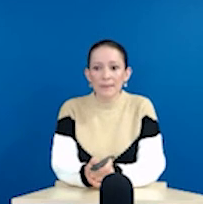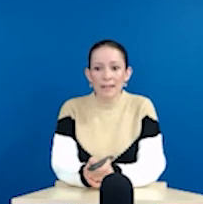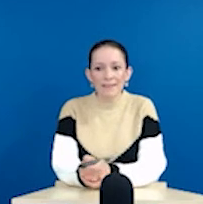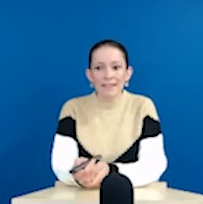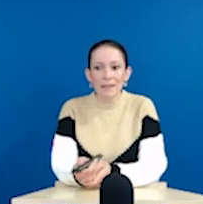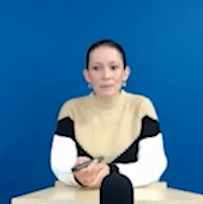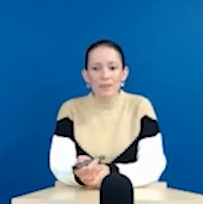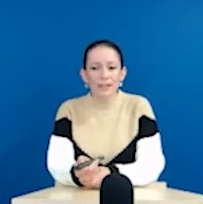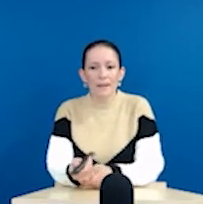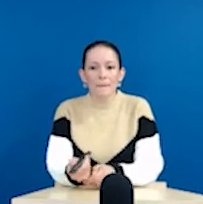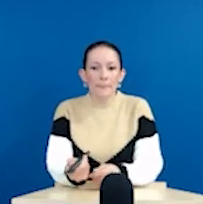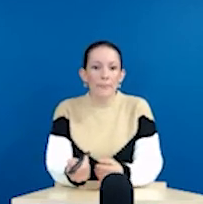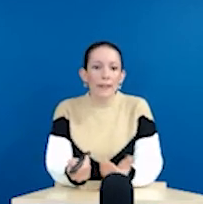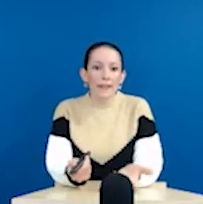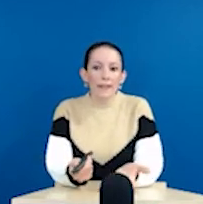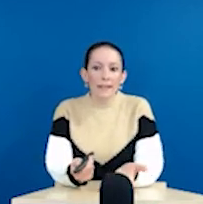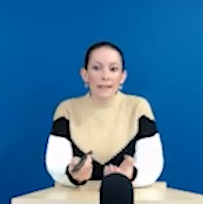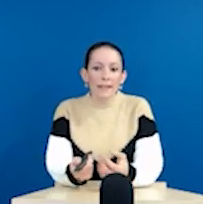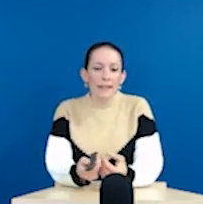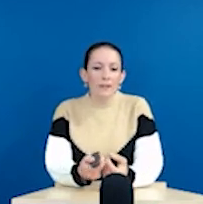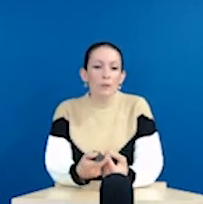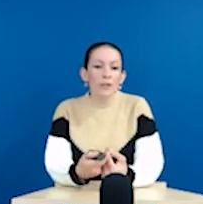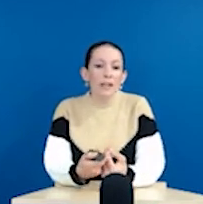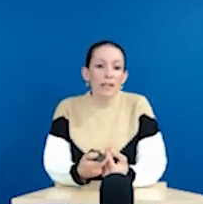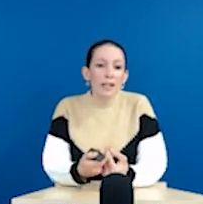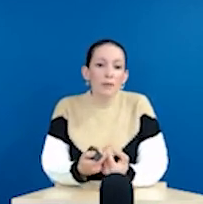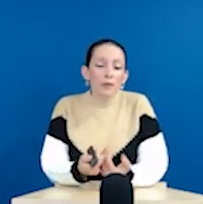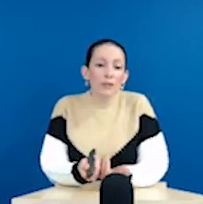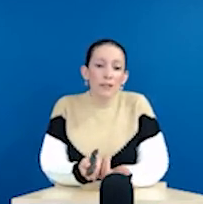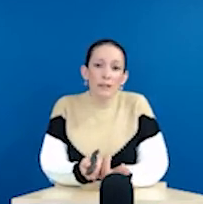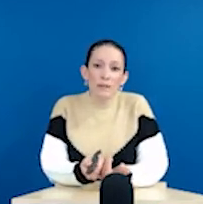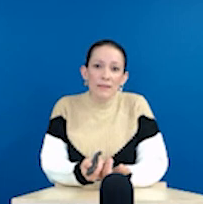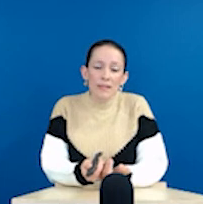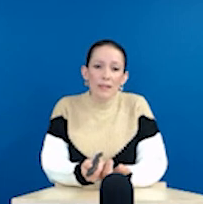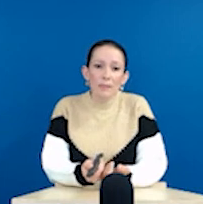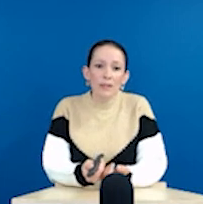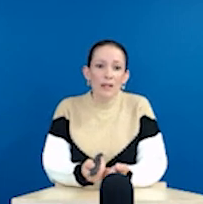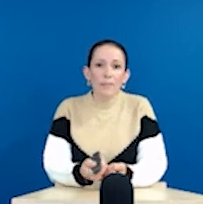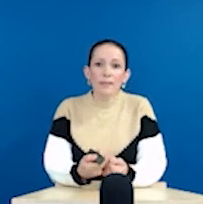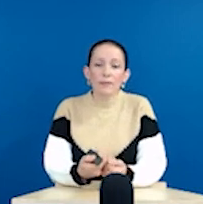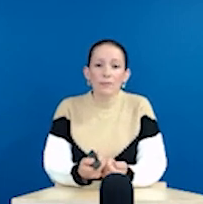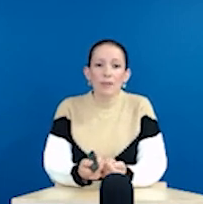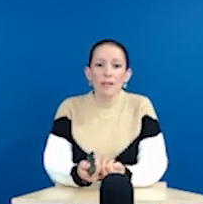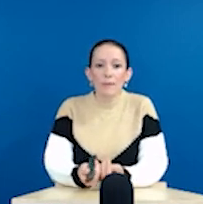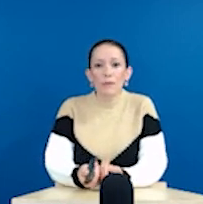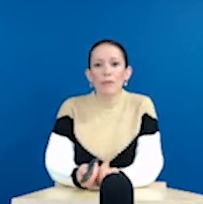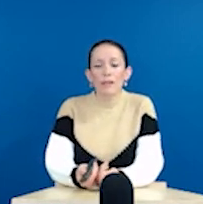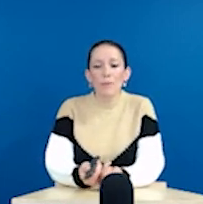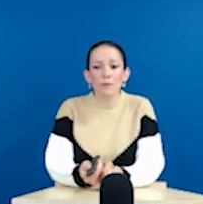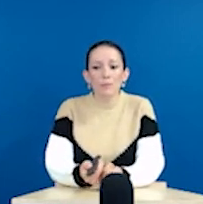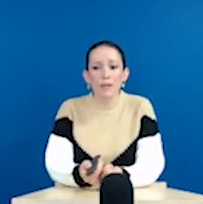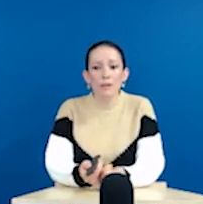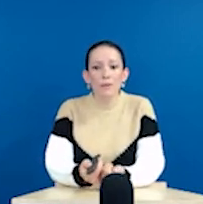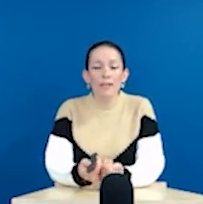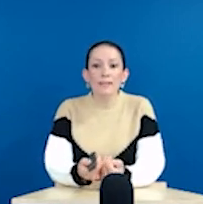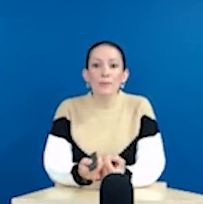fechas especiales tratamos de que su día a día no solo sentarse en una silla de quimioterapia y recibir un medicamento ordenado